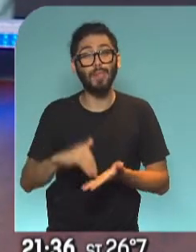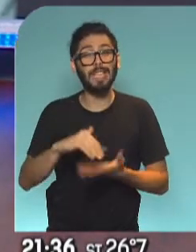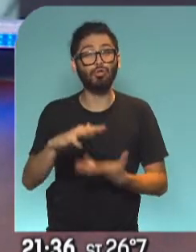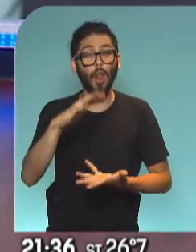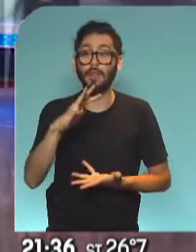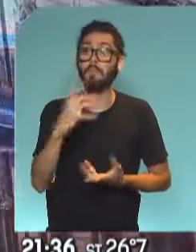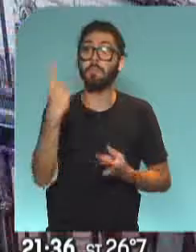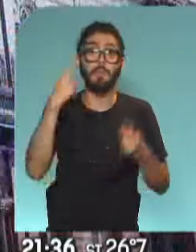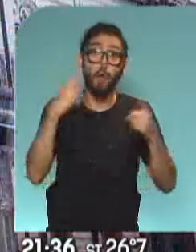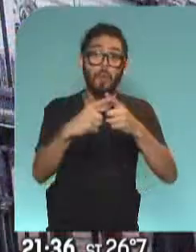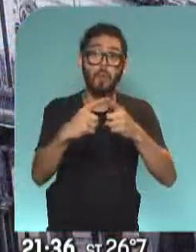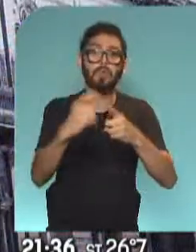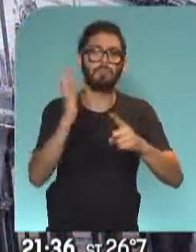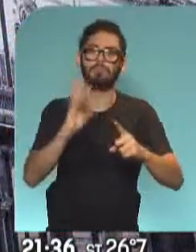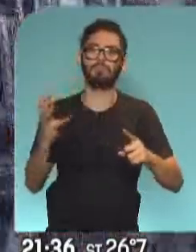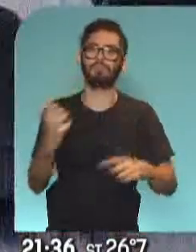está cumplido.